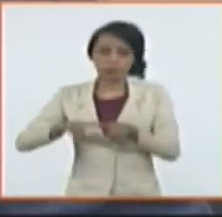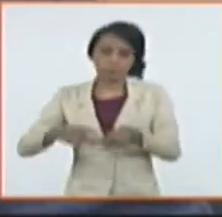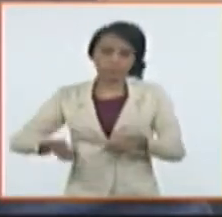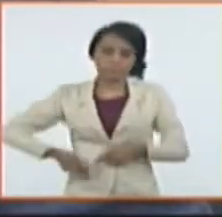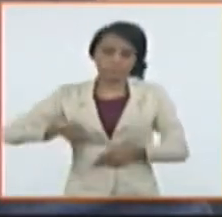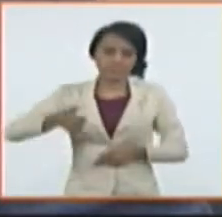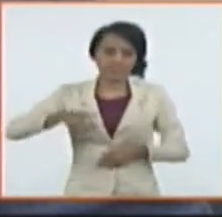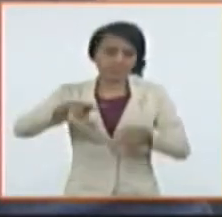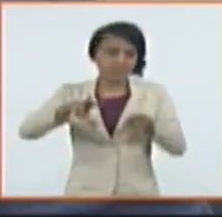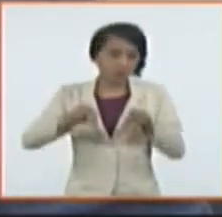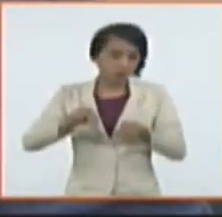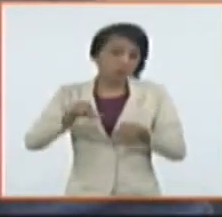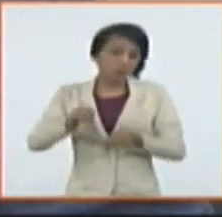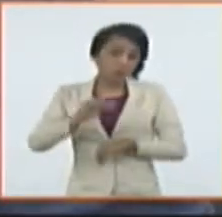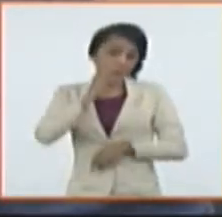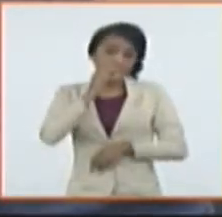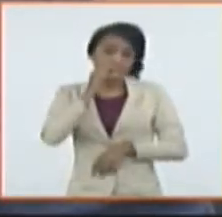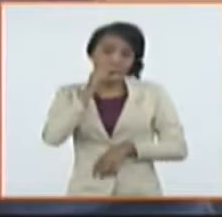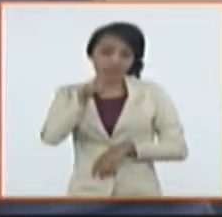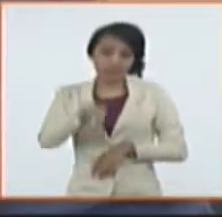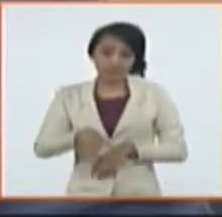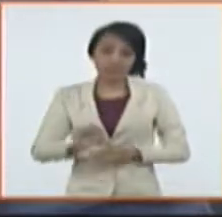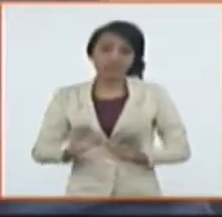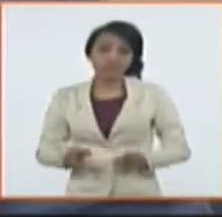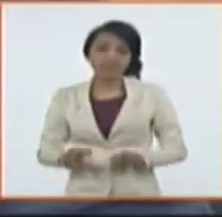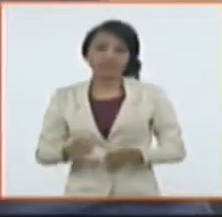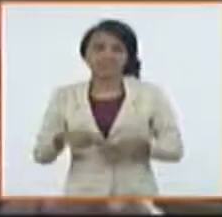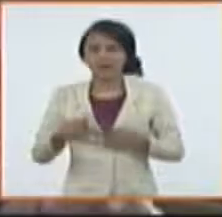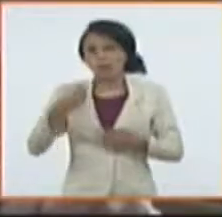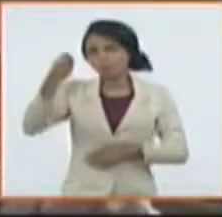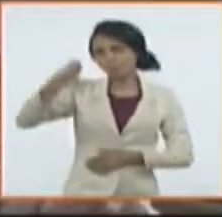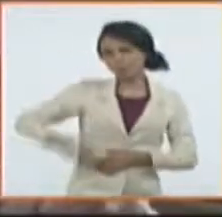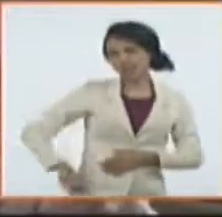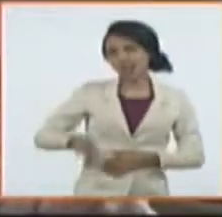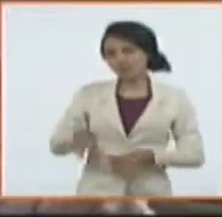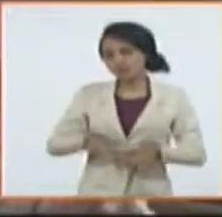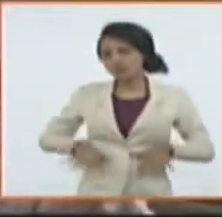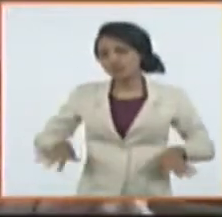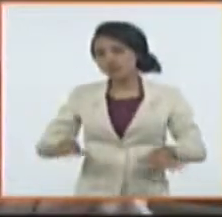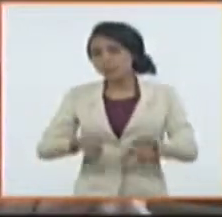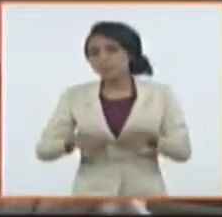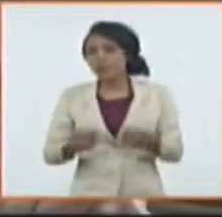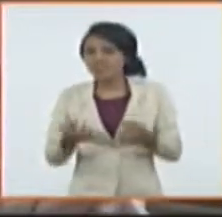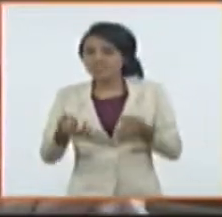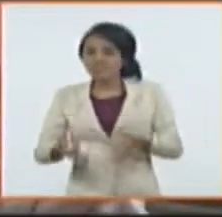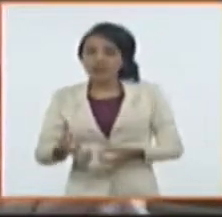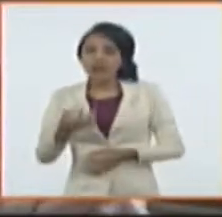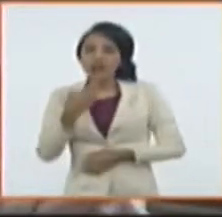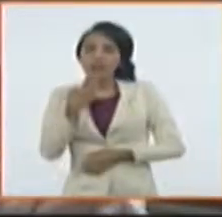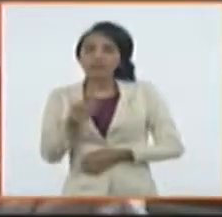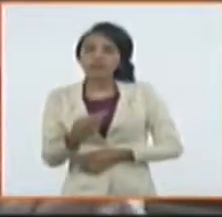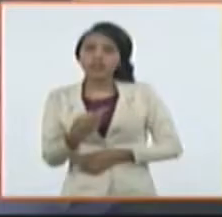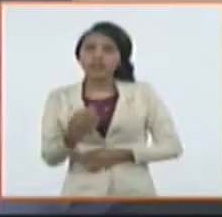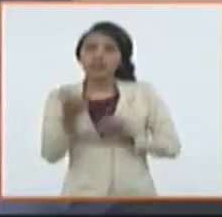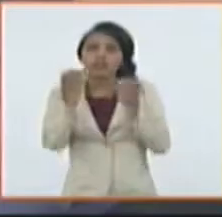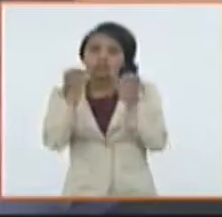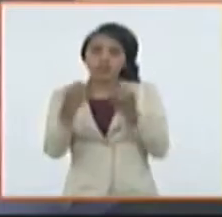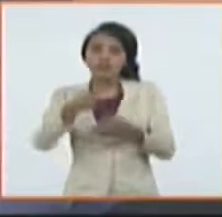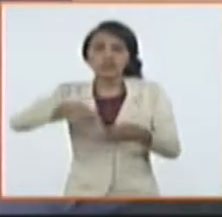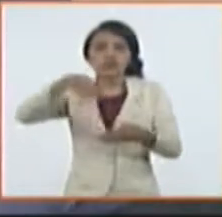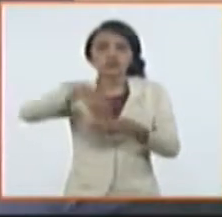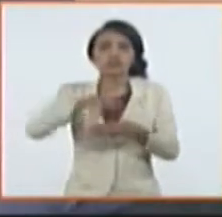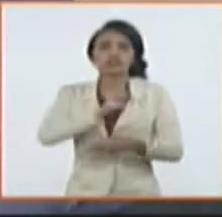Biden en una manera oportunista para responder a intereses electorales. Peor aún,